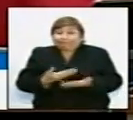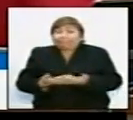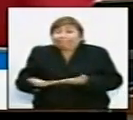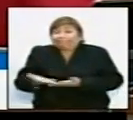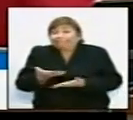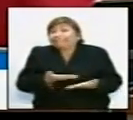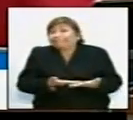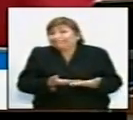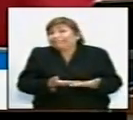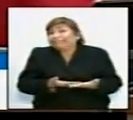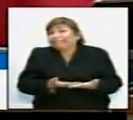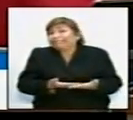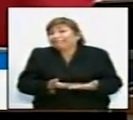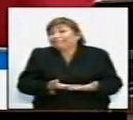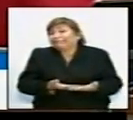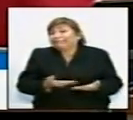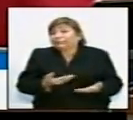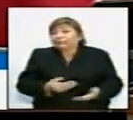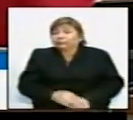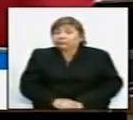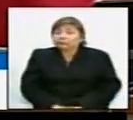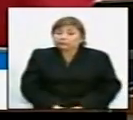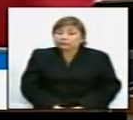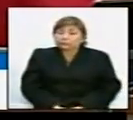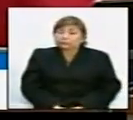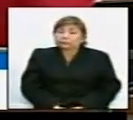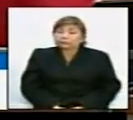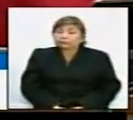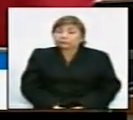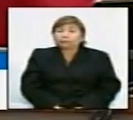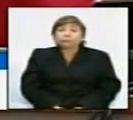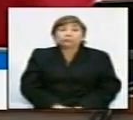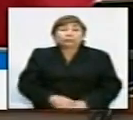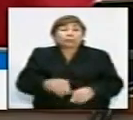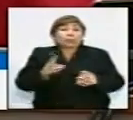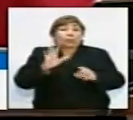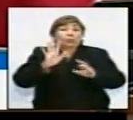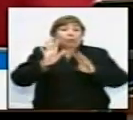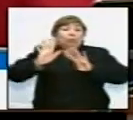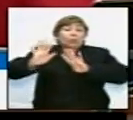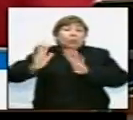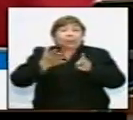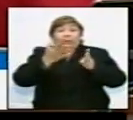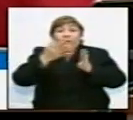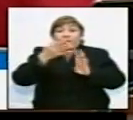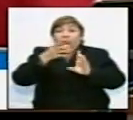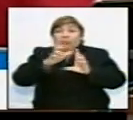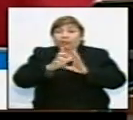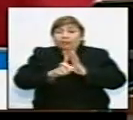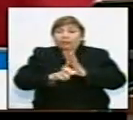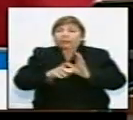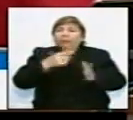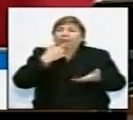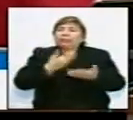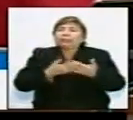estamos trabajando también. Siguiente. El noveno lineamiento tiene que ver, o eje tiene que ver,